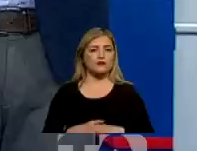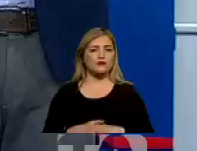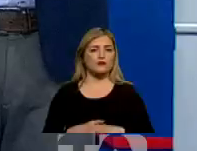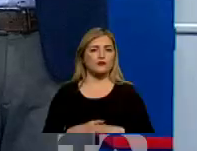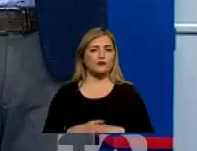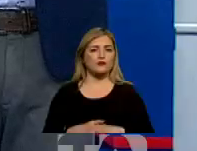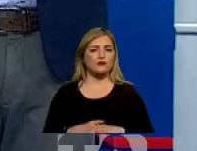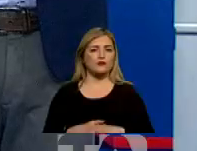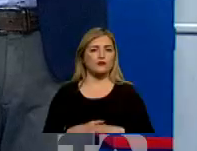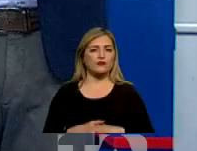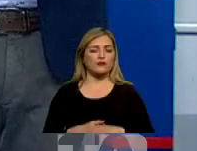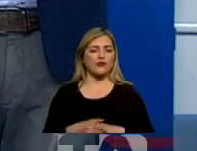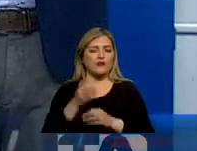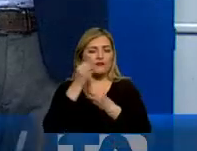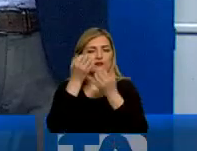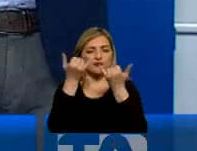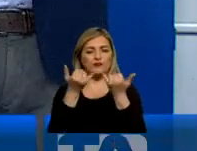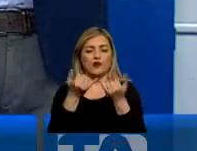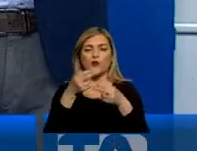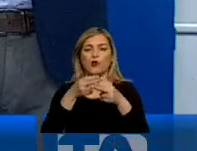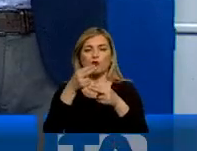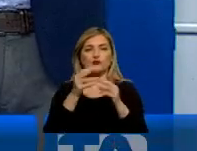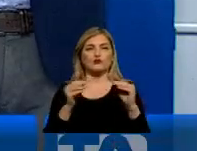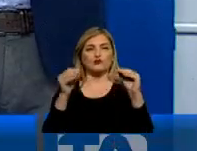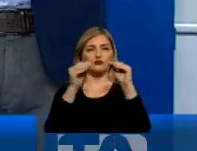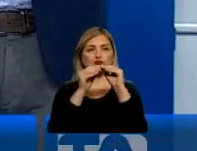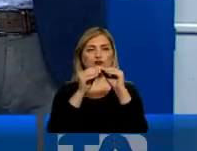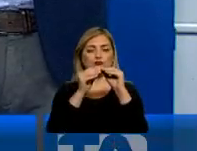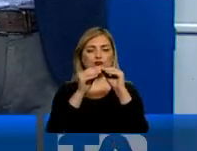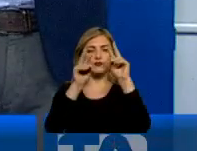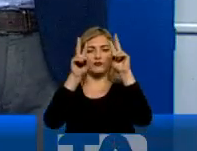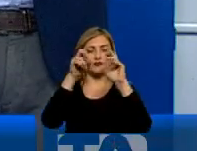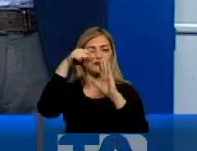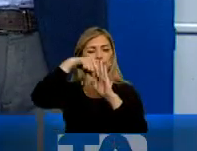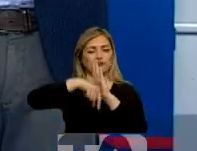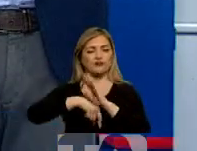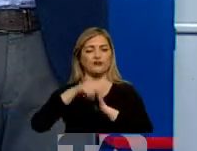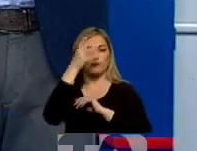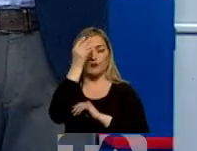Eso es todo de mi parte. Muy pronto regresaremos con más temas a fondo. Buenas noches.